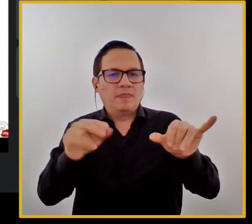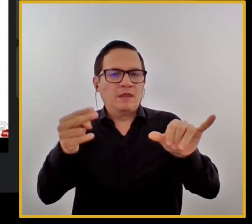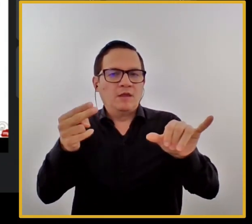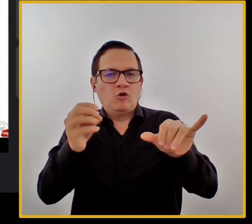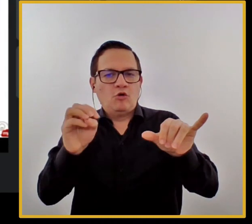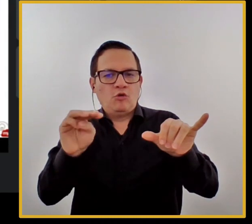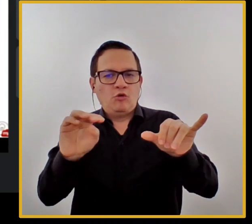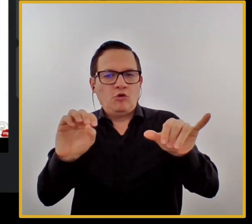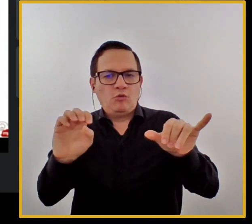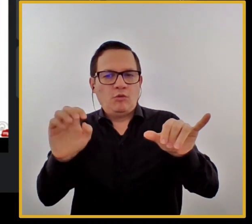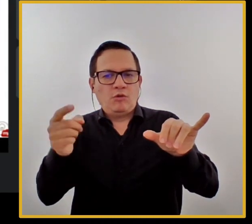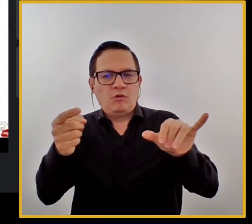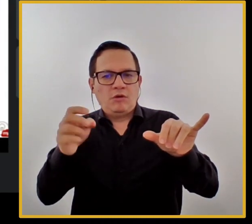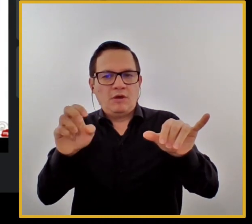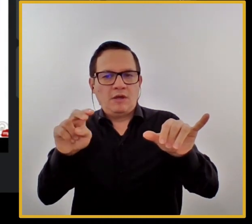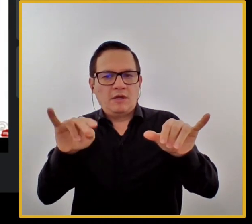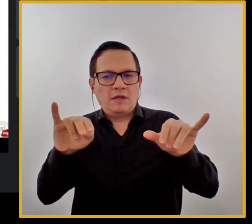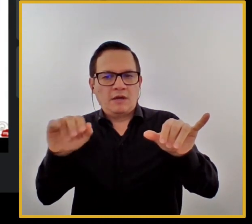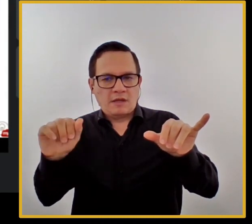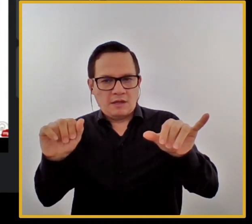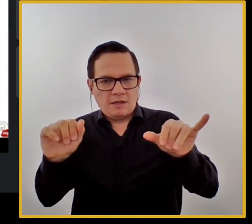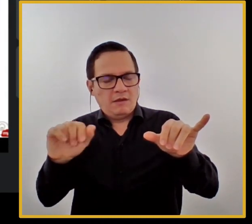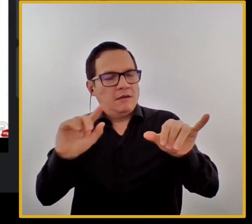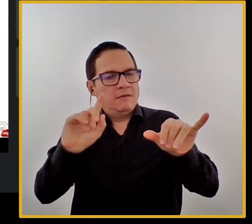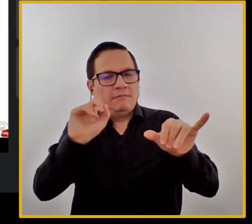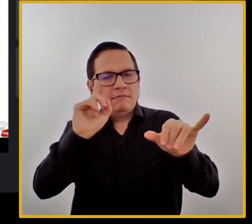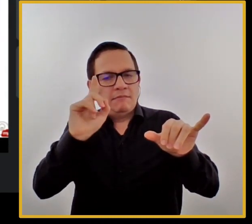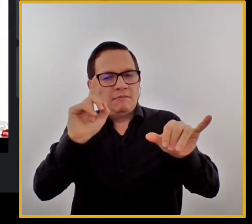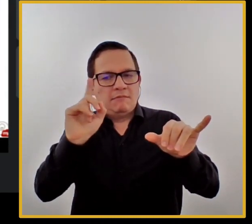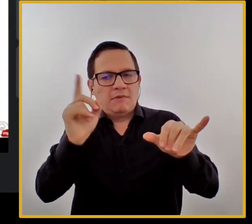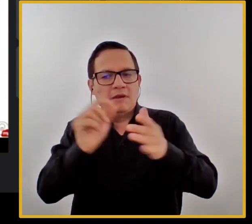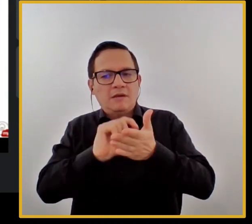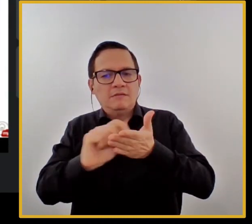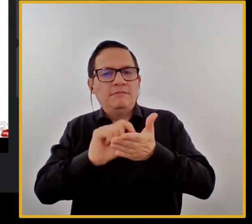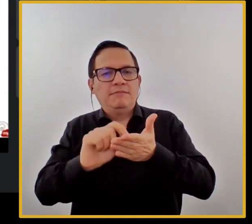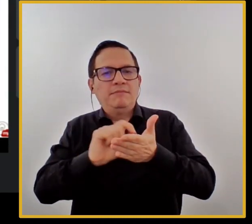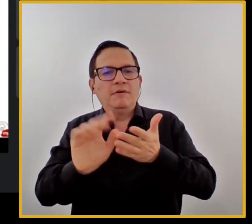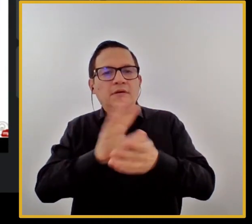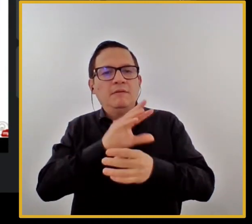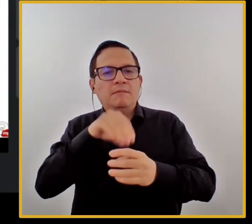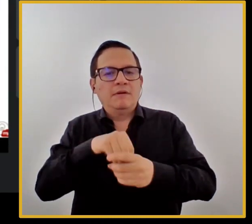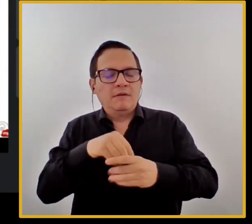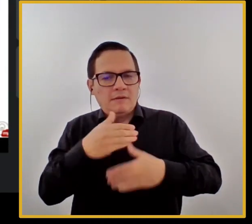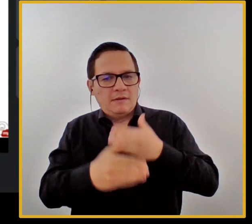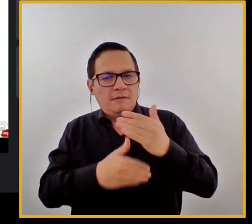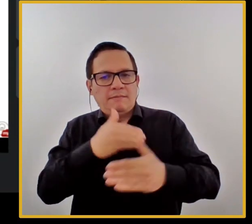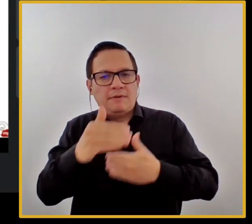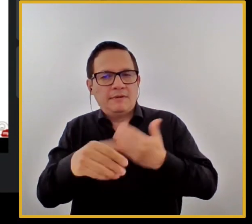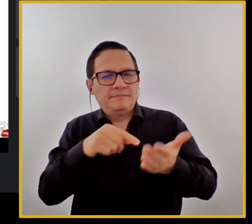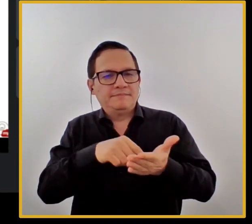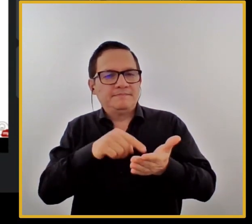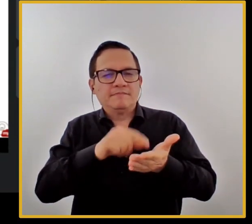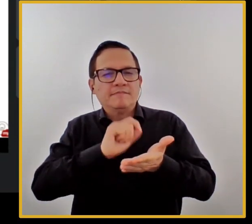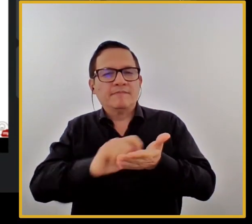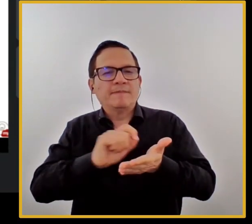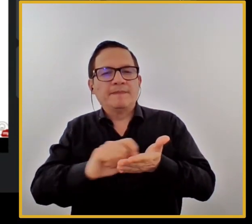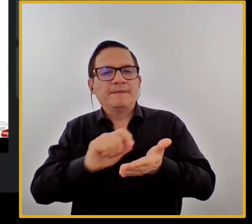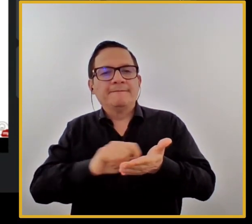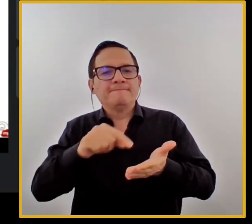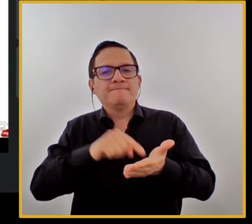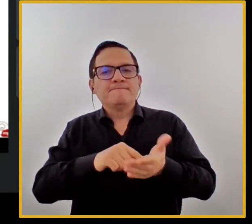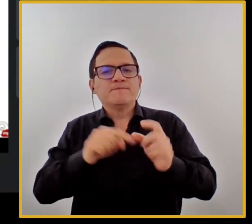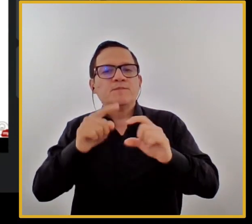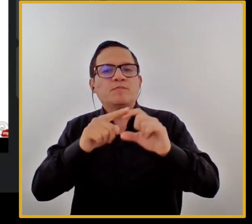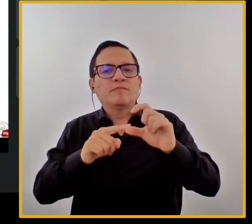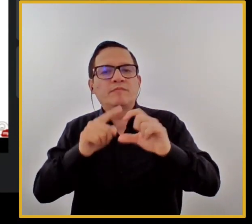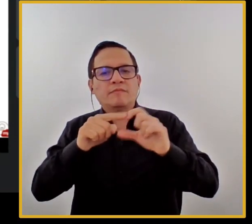Entonces, que lo primero que nosotros hicimos allí, pues fue poder escribir dentro de esos pasos, pues escribimos la